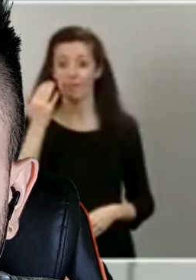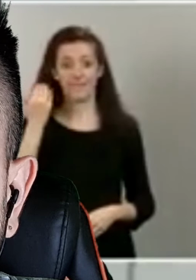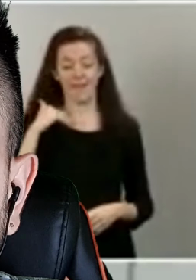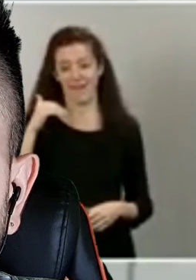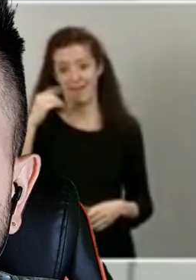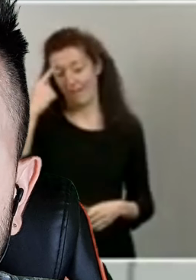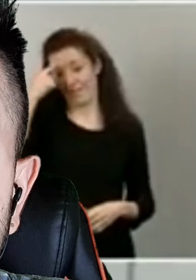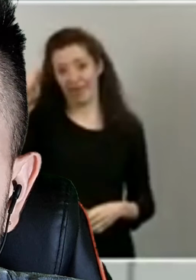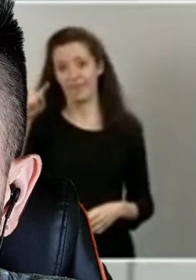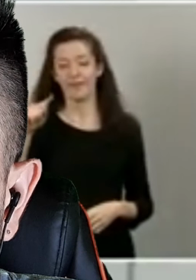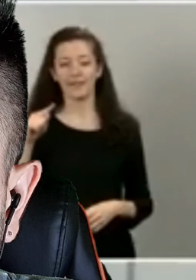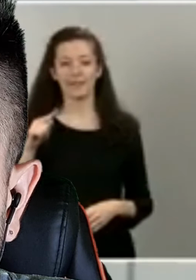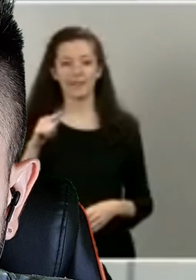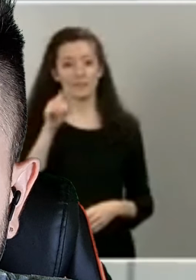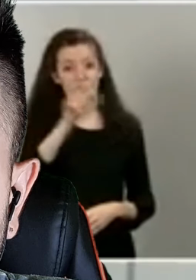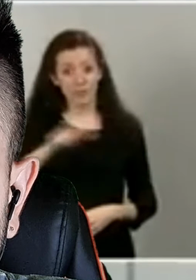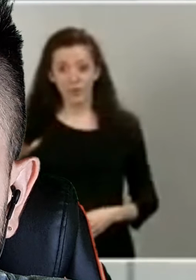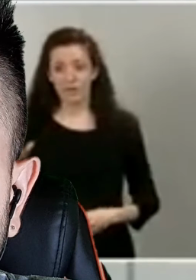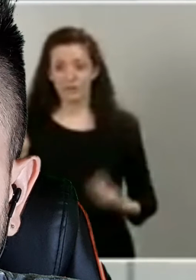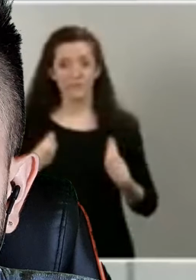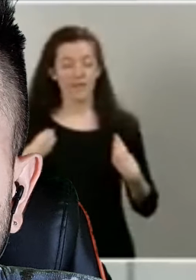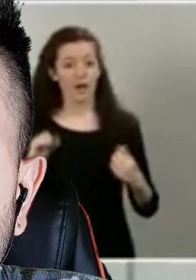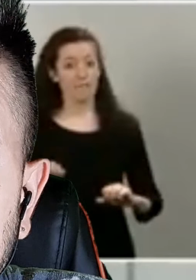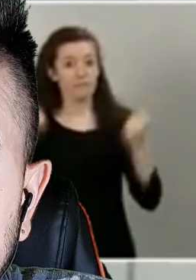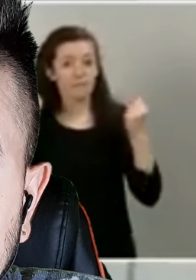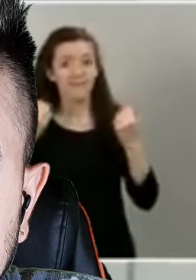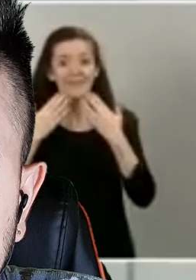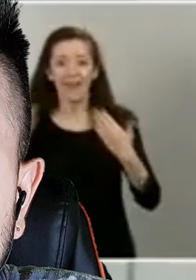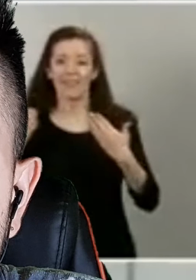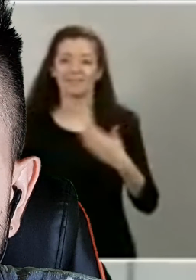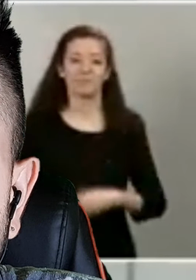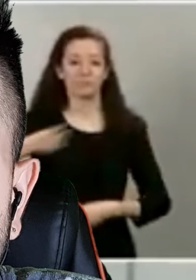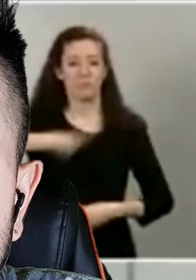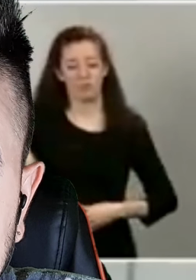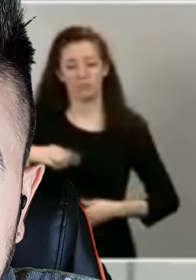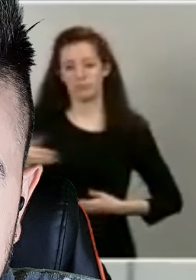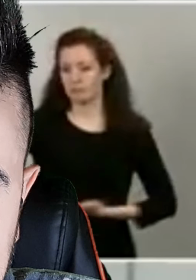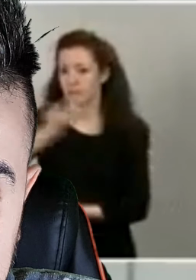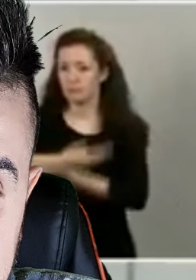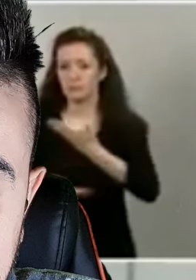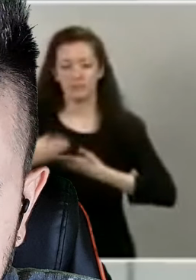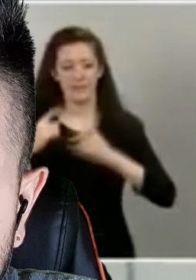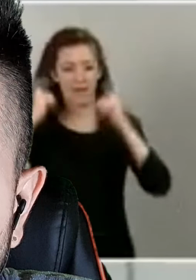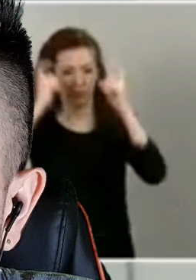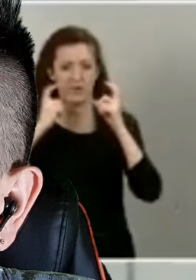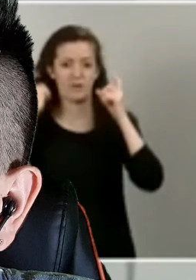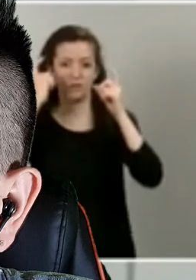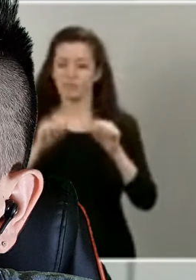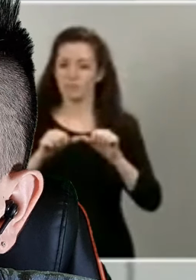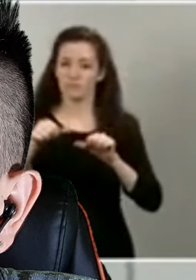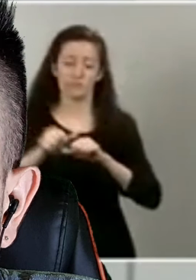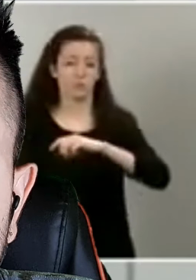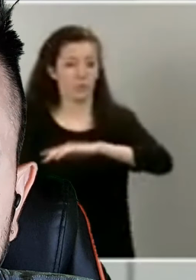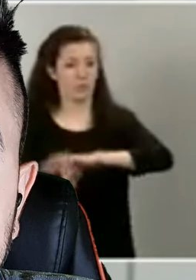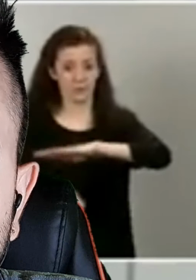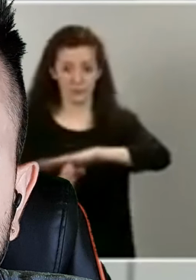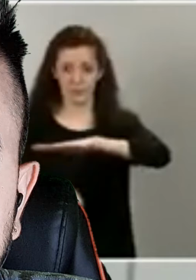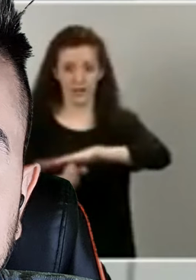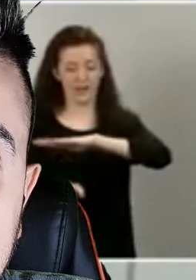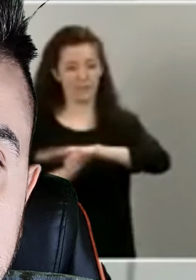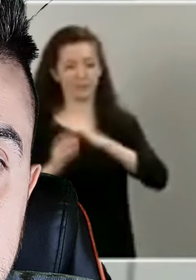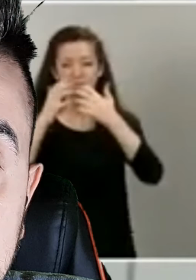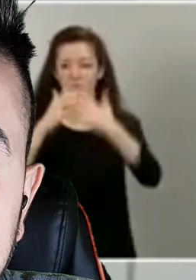y no le están metiendo a los niños que no entiendo por qué porque tiene dos hijos a cargo que debería de cobrar bastante de más vale quitando eso yo